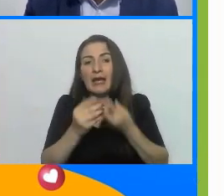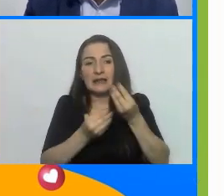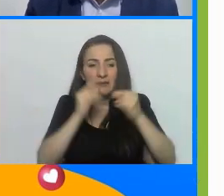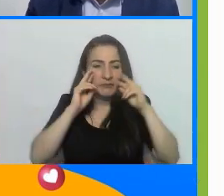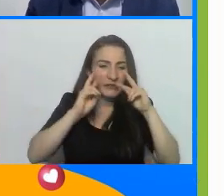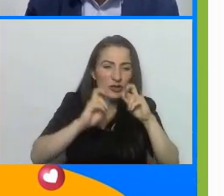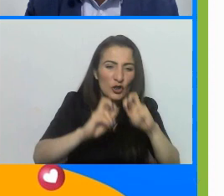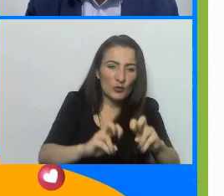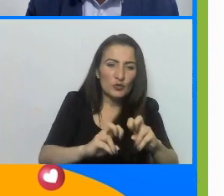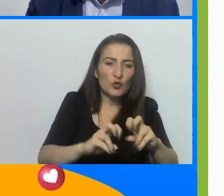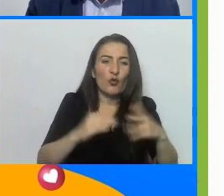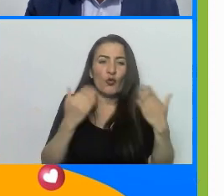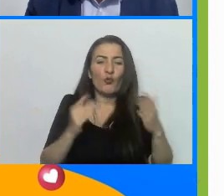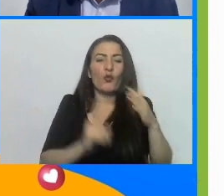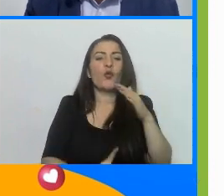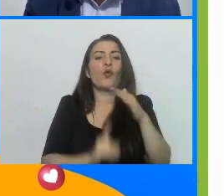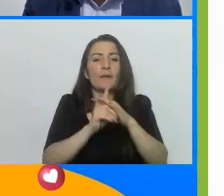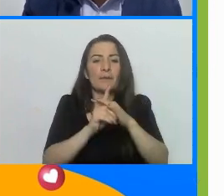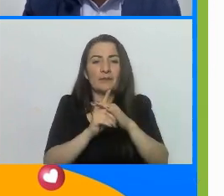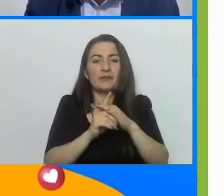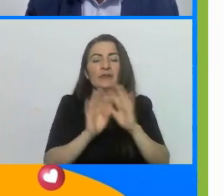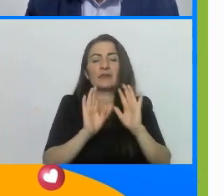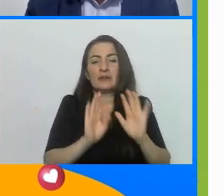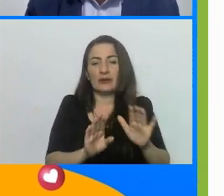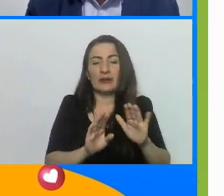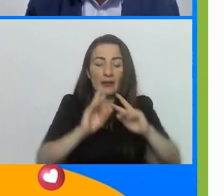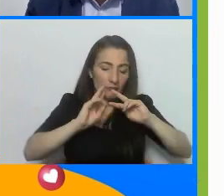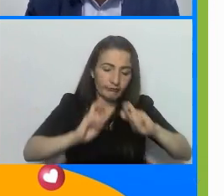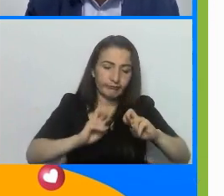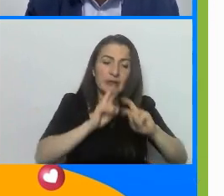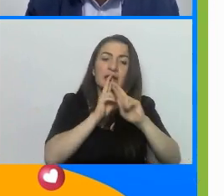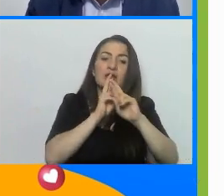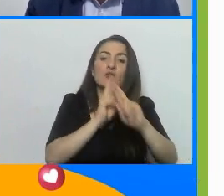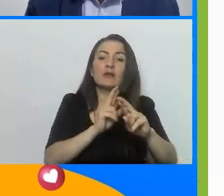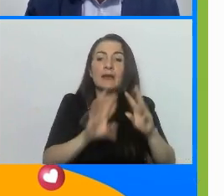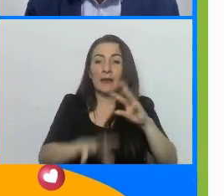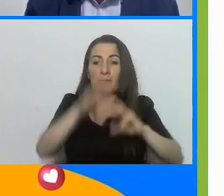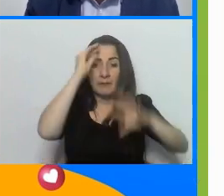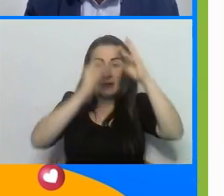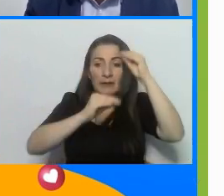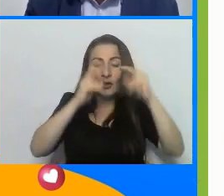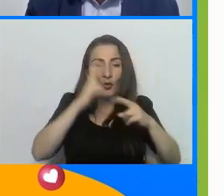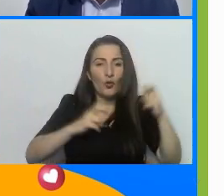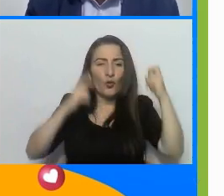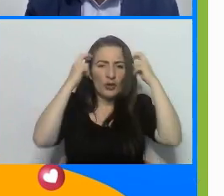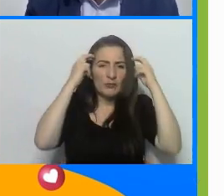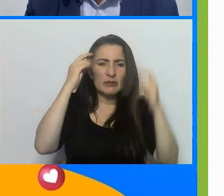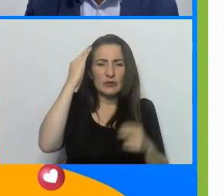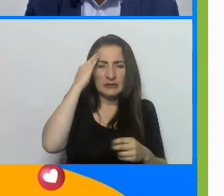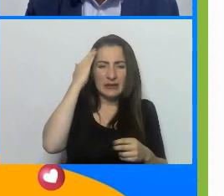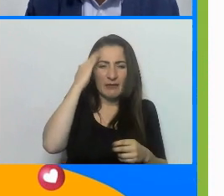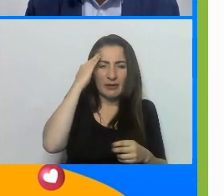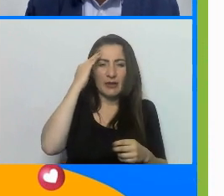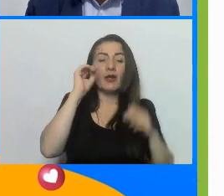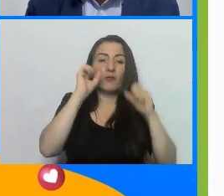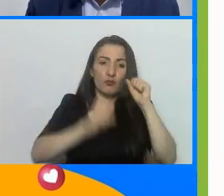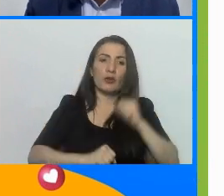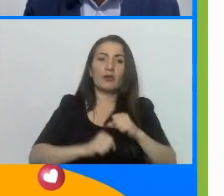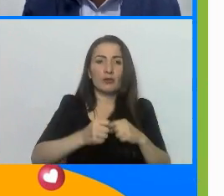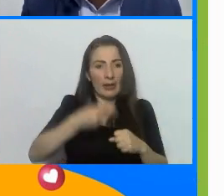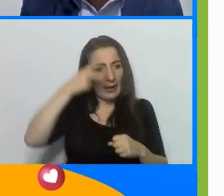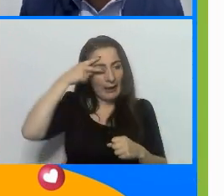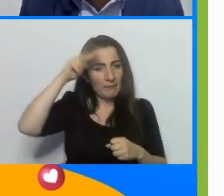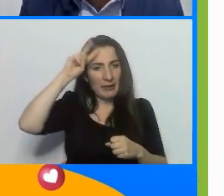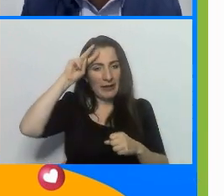investigaciones que llevan como resultado obtener un nuevo conocimiento, un nuevo saber, que me permite a mí interpretar